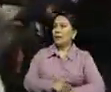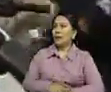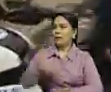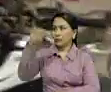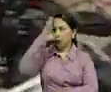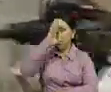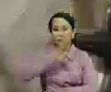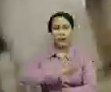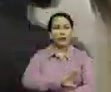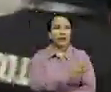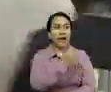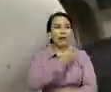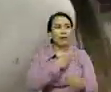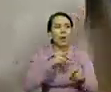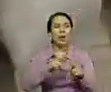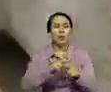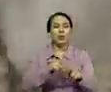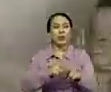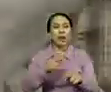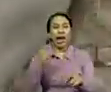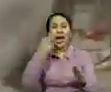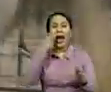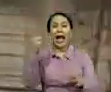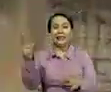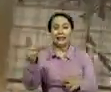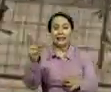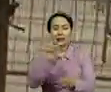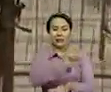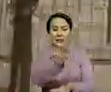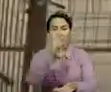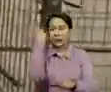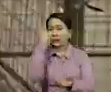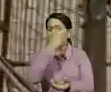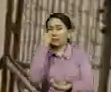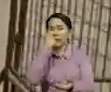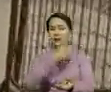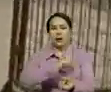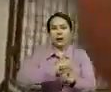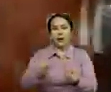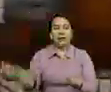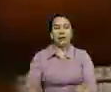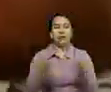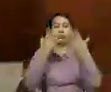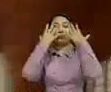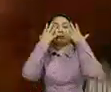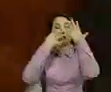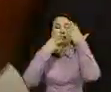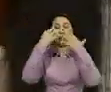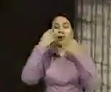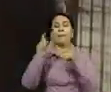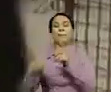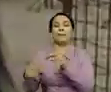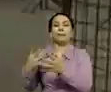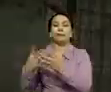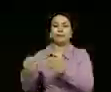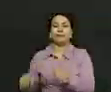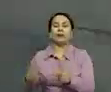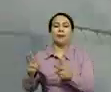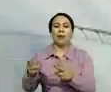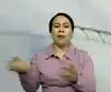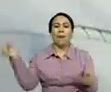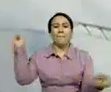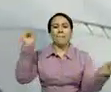policía tuvo que utilizar el gas lacrimógeno. Hay varios heridos de los presos mismos, pero porque entre ellos estaban lanzando